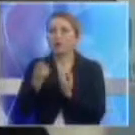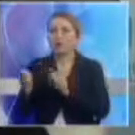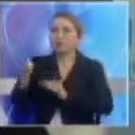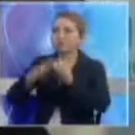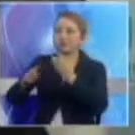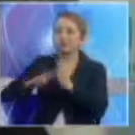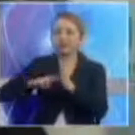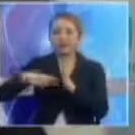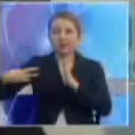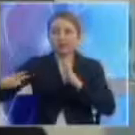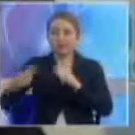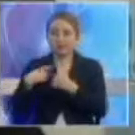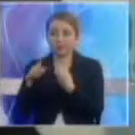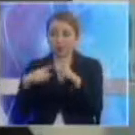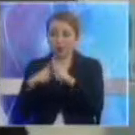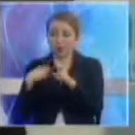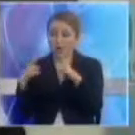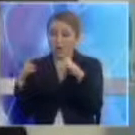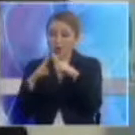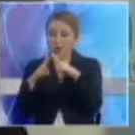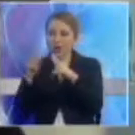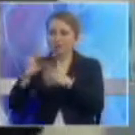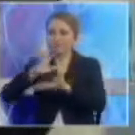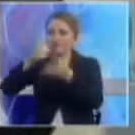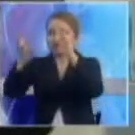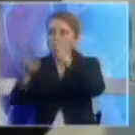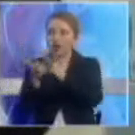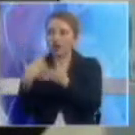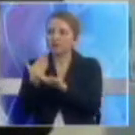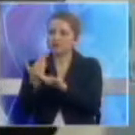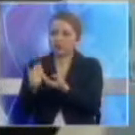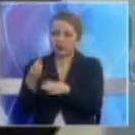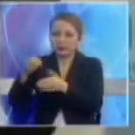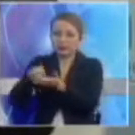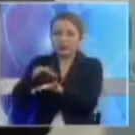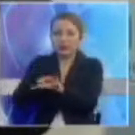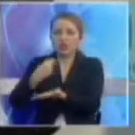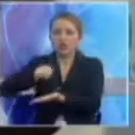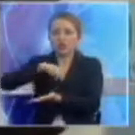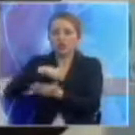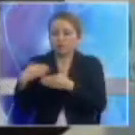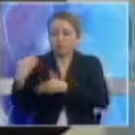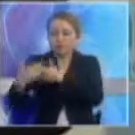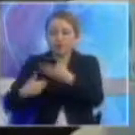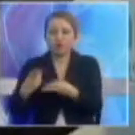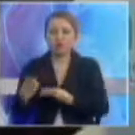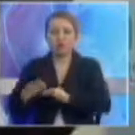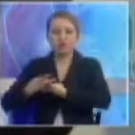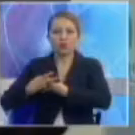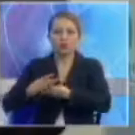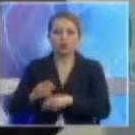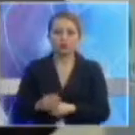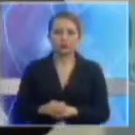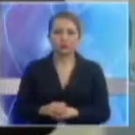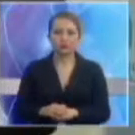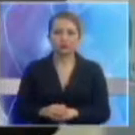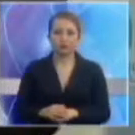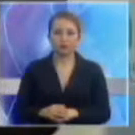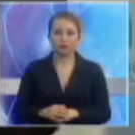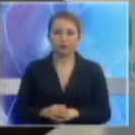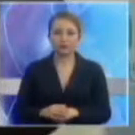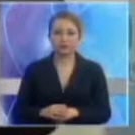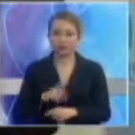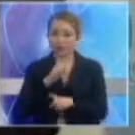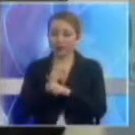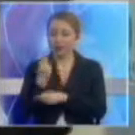poder ver los conocimientos que hay en el planeta e incorporarlos a nuestros procesos productivos. Para eso, y nosotros, es